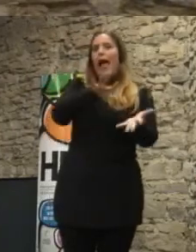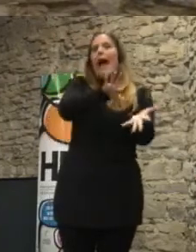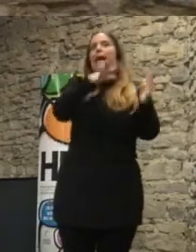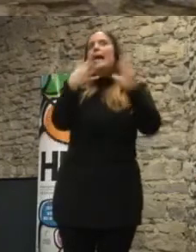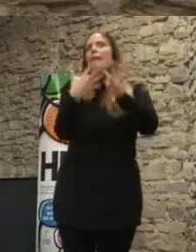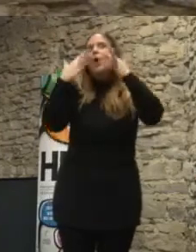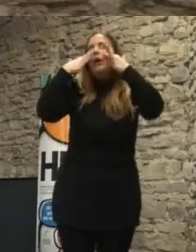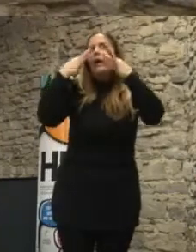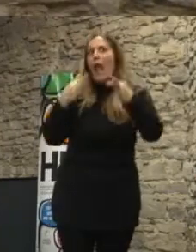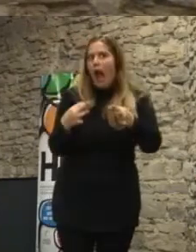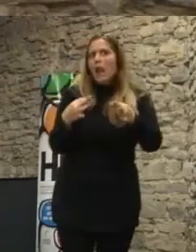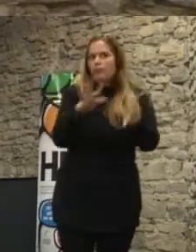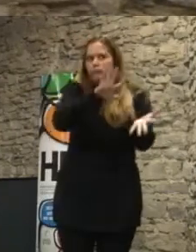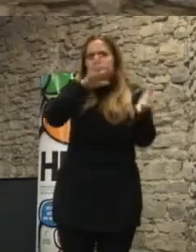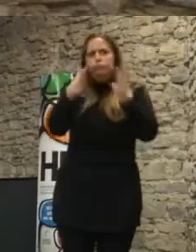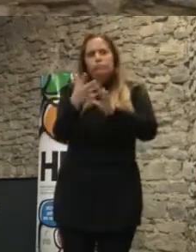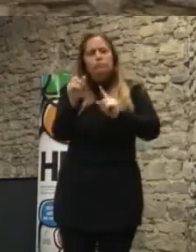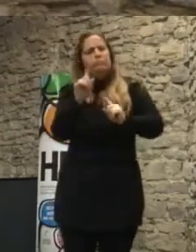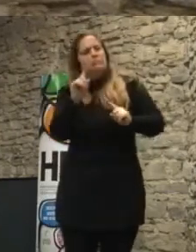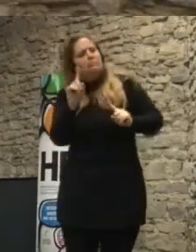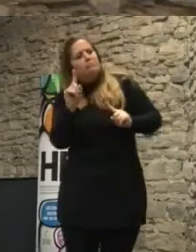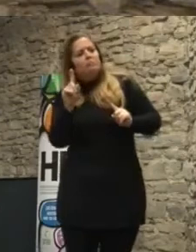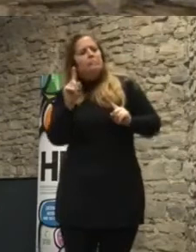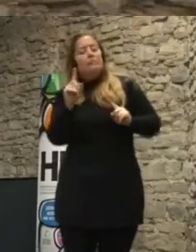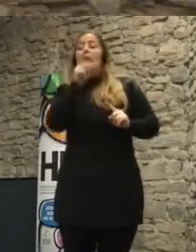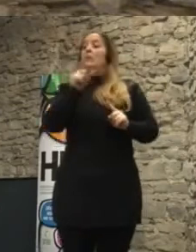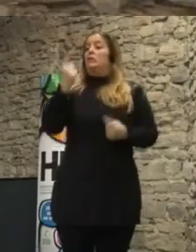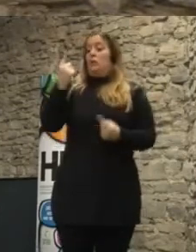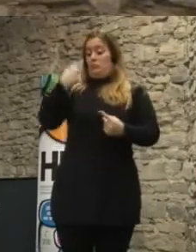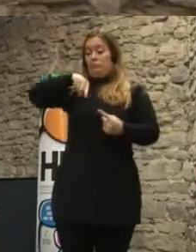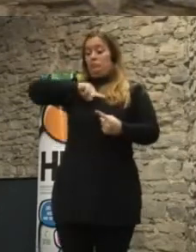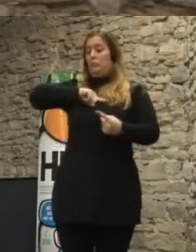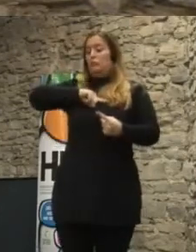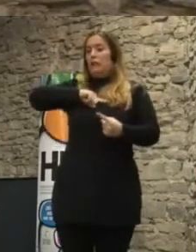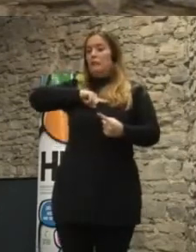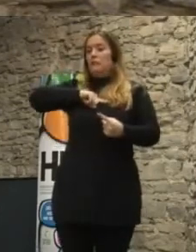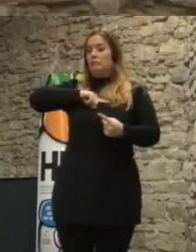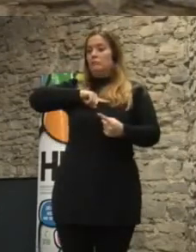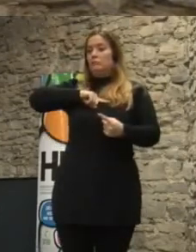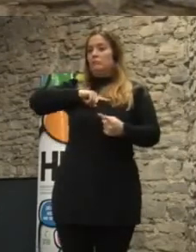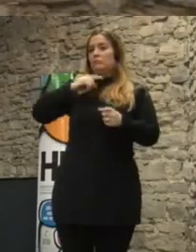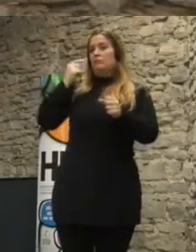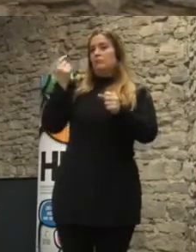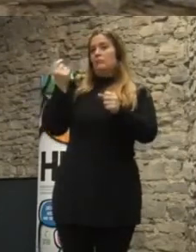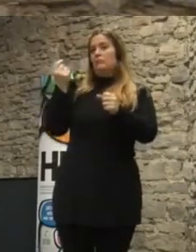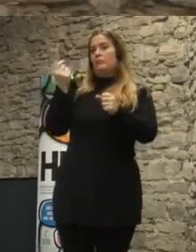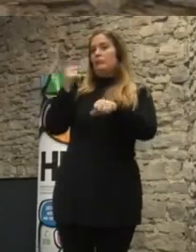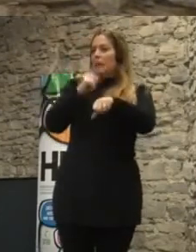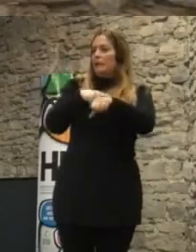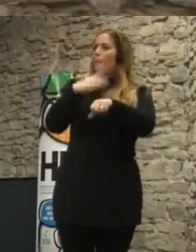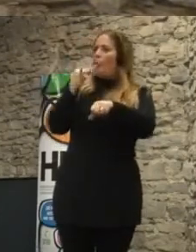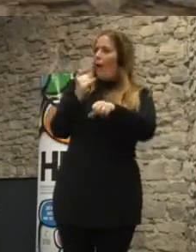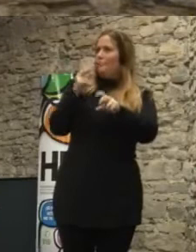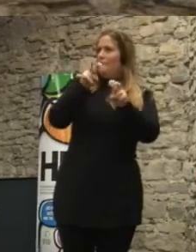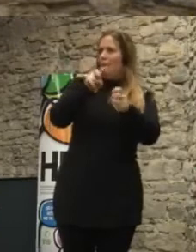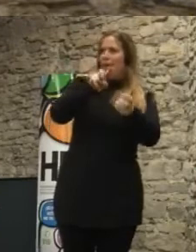nos dificulta, incluso a la gente que se puede dedicar o que nos podemos dedicar, porque tenemos un poquitín más de tiempo a dedicarnos a reflexionar sobre este